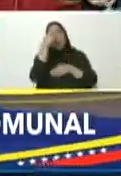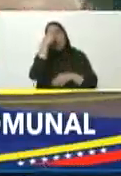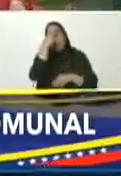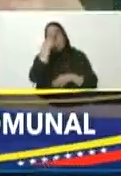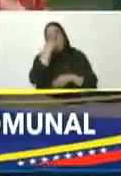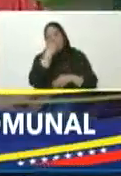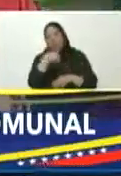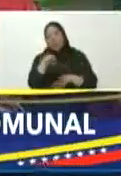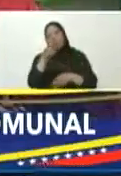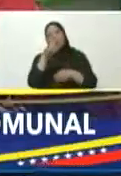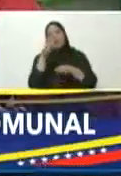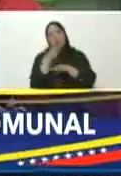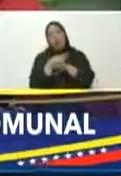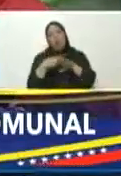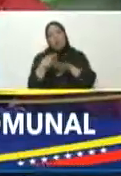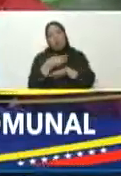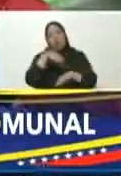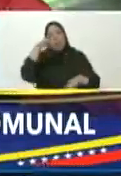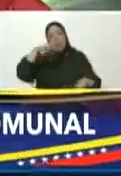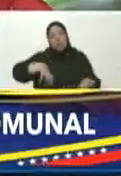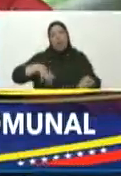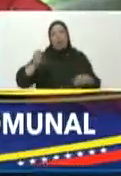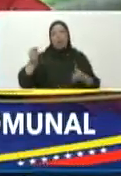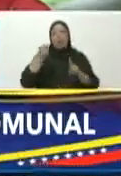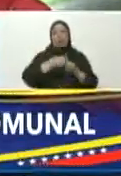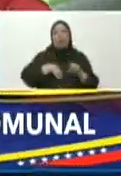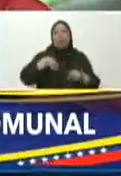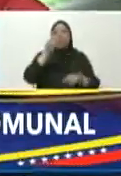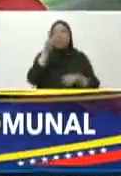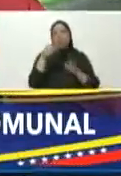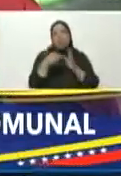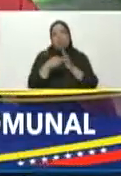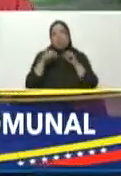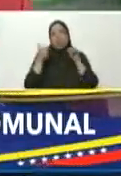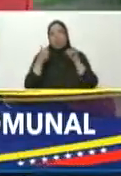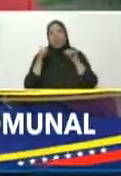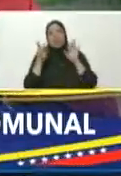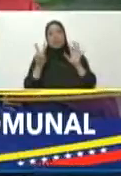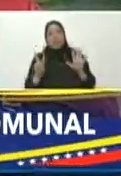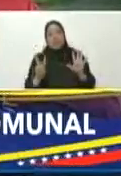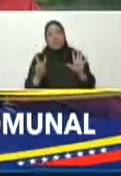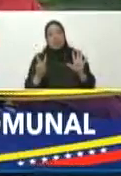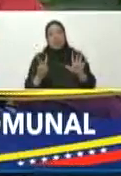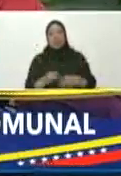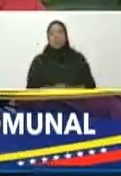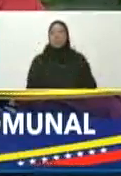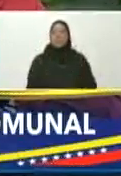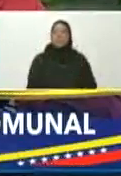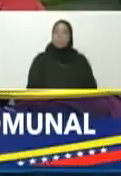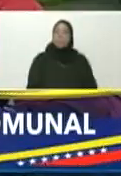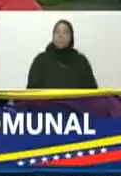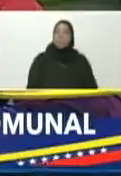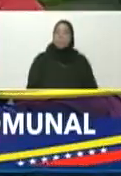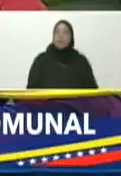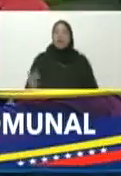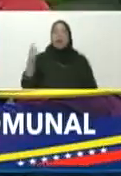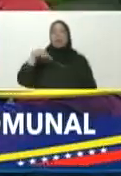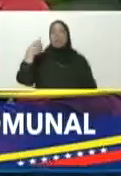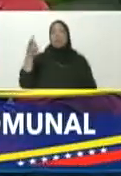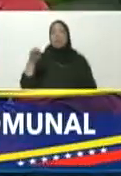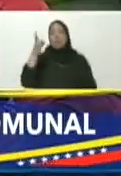me llevaron a ser gobernador de este estado en el 2017 y posteriormente a ser reelecto el año